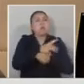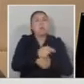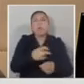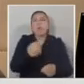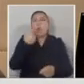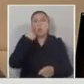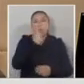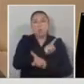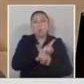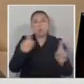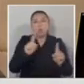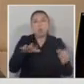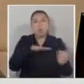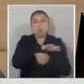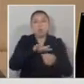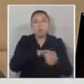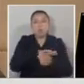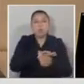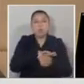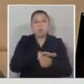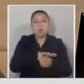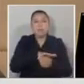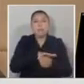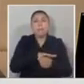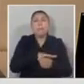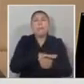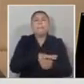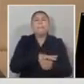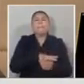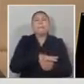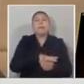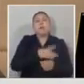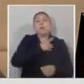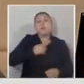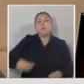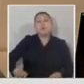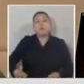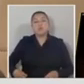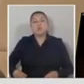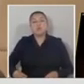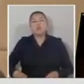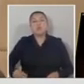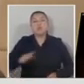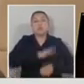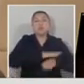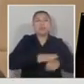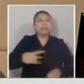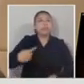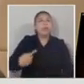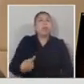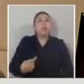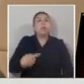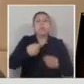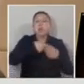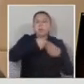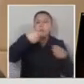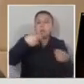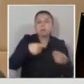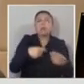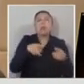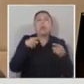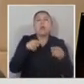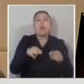ningún caso de un parlamentario de izquierda, de gobierno hoy día, que haya sido amenazado por algún delincuente. Bueno, les quiero